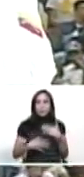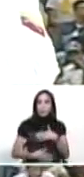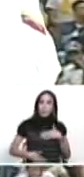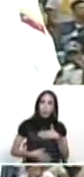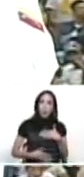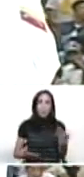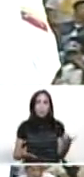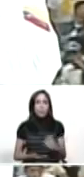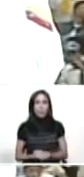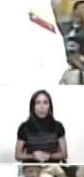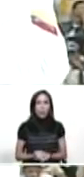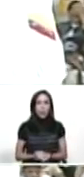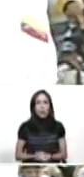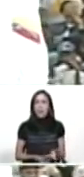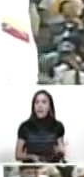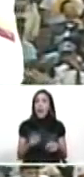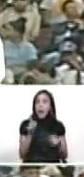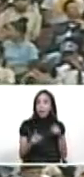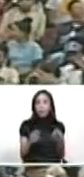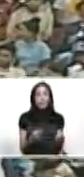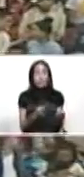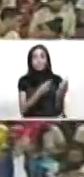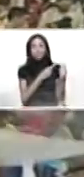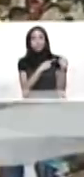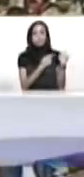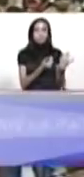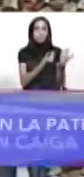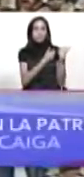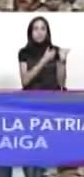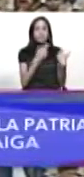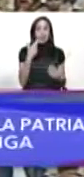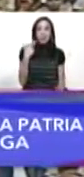gente que sea el poltrón a unos cargos